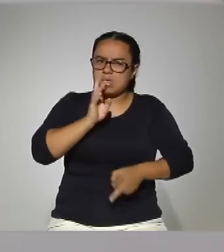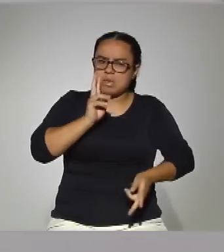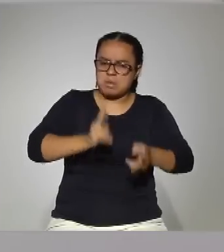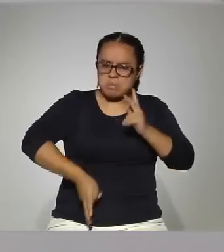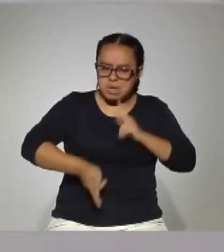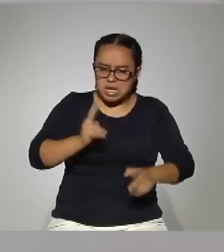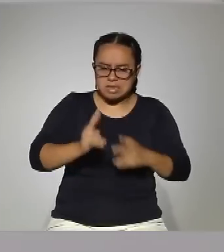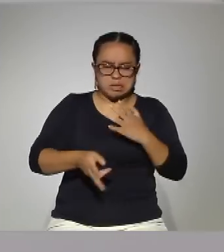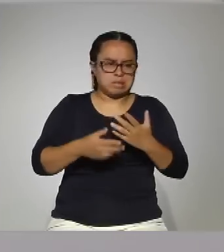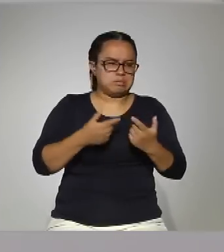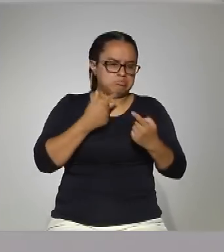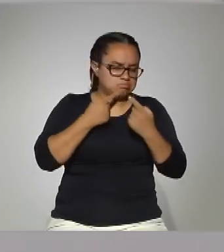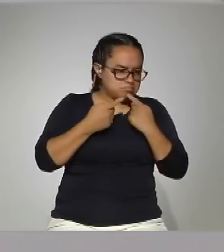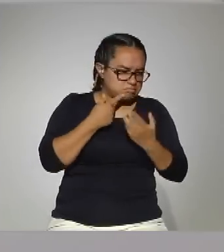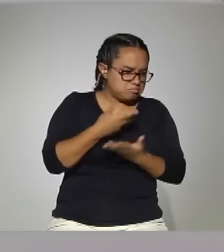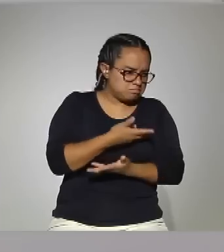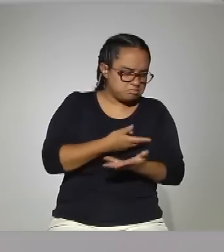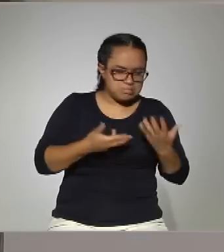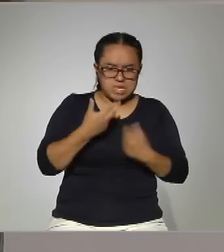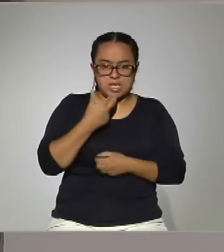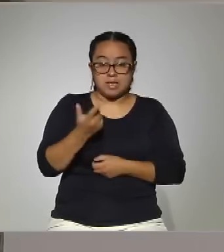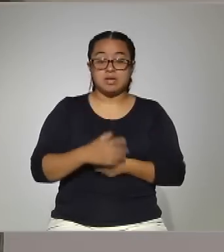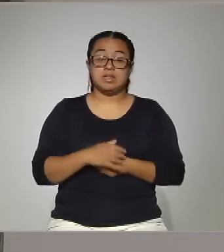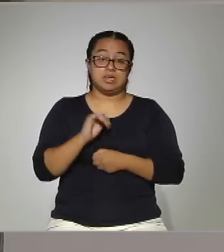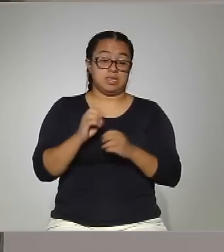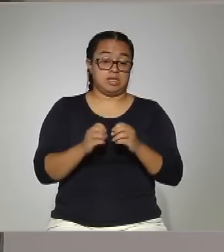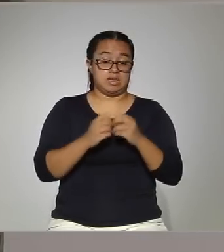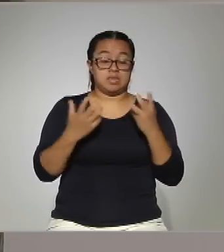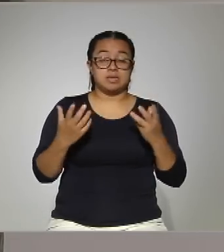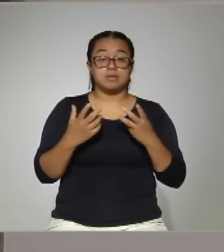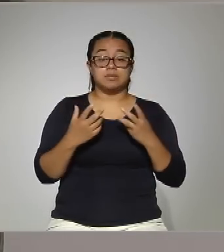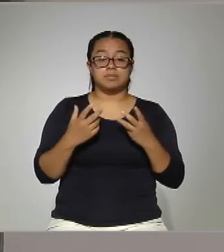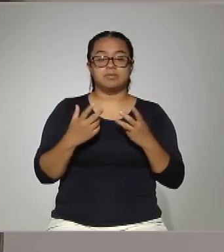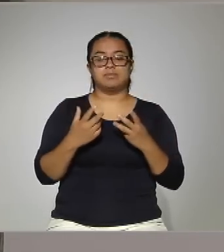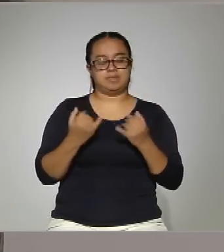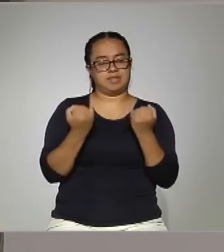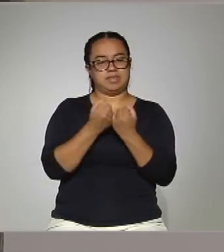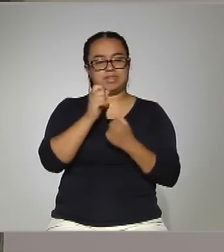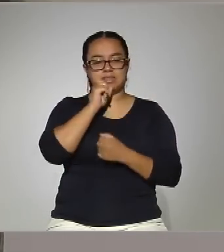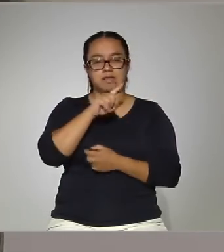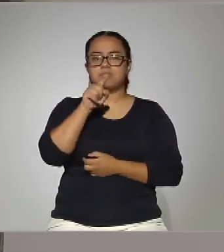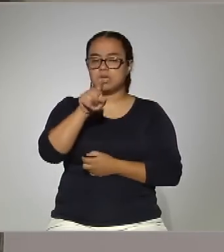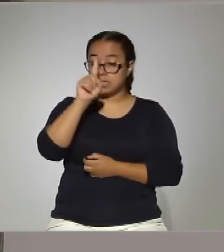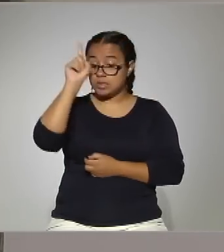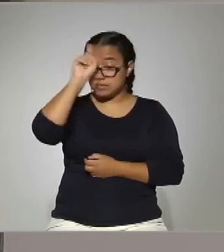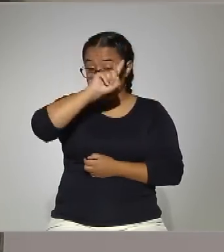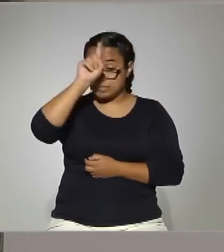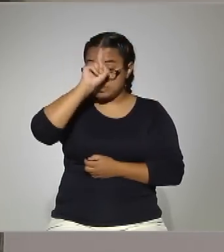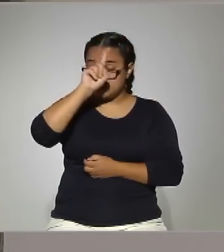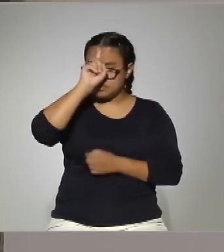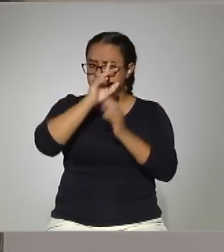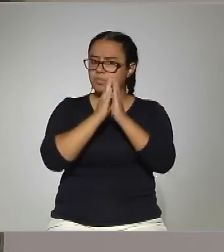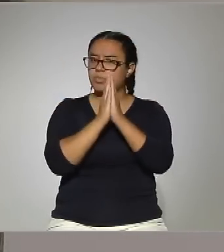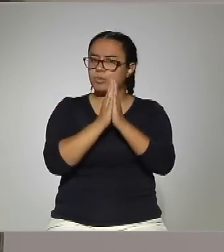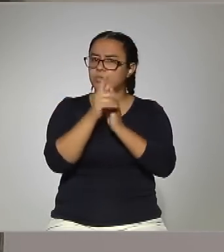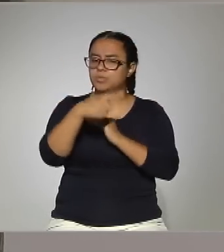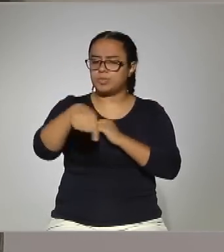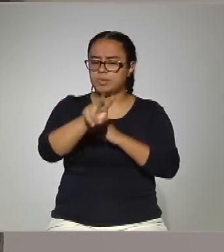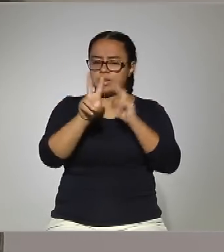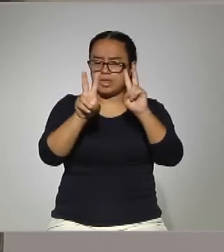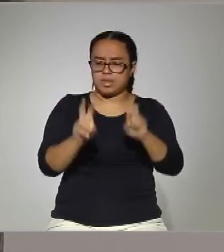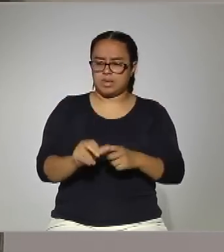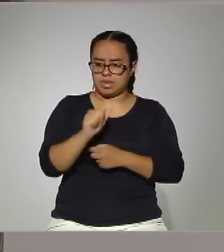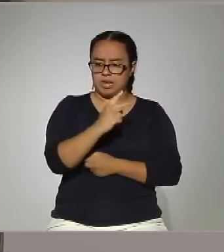este diálogo en confianza, mi Cris. Por supuesto que sí, y bueno, no se nos puede pasar recomendarles que por favor bajen la